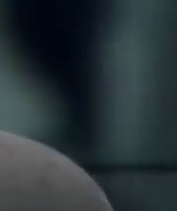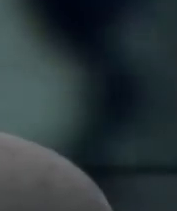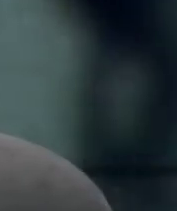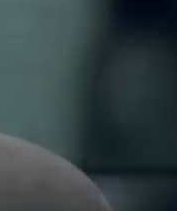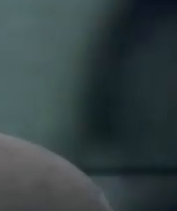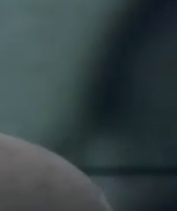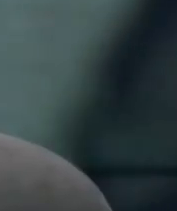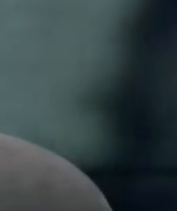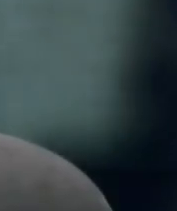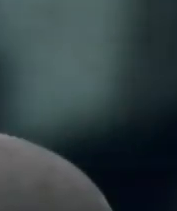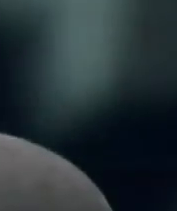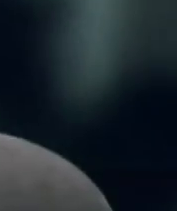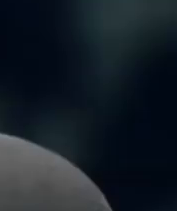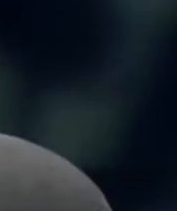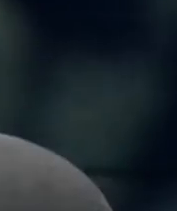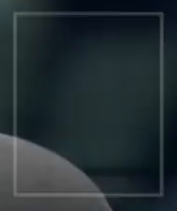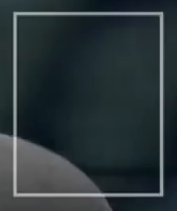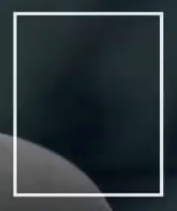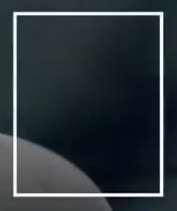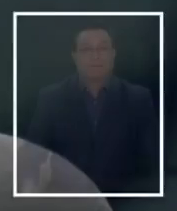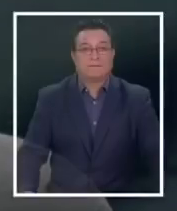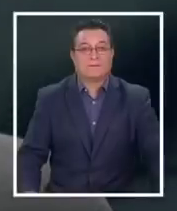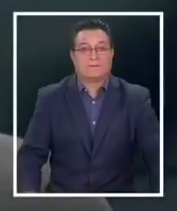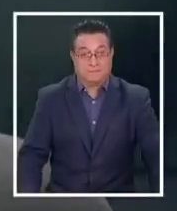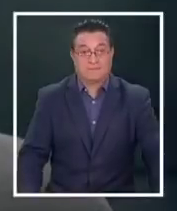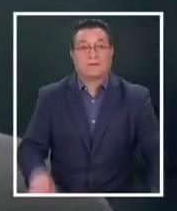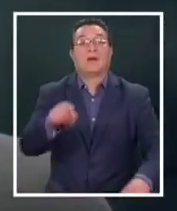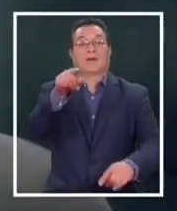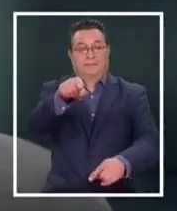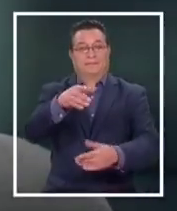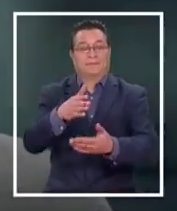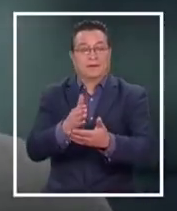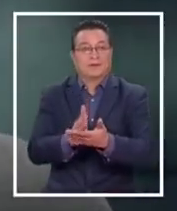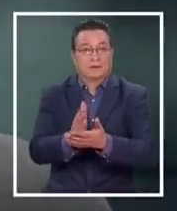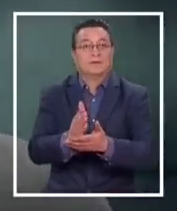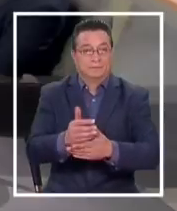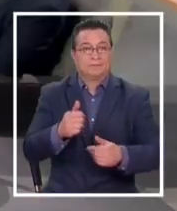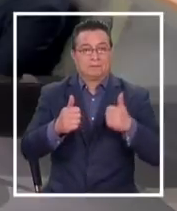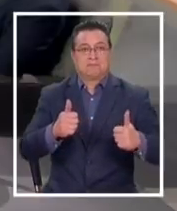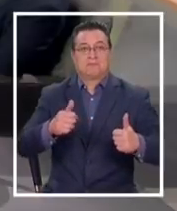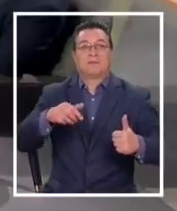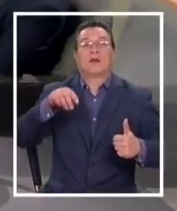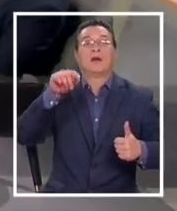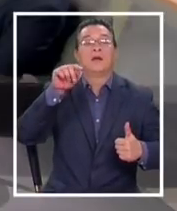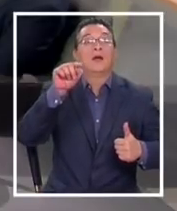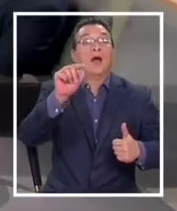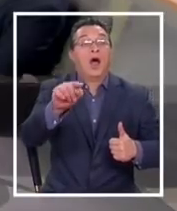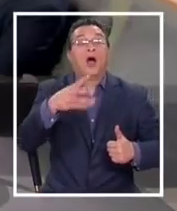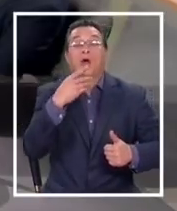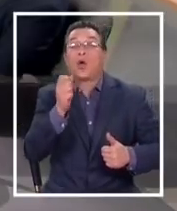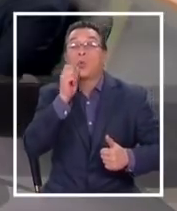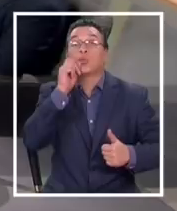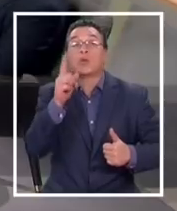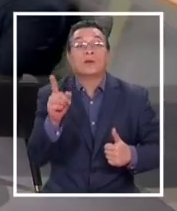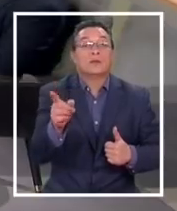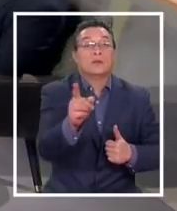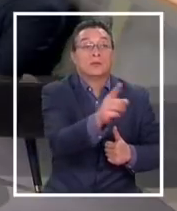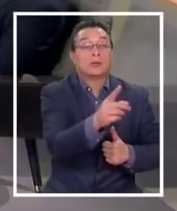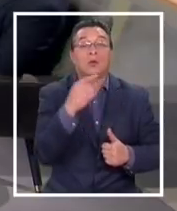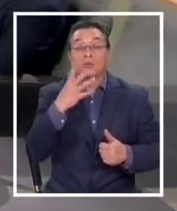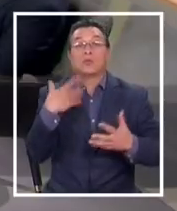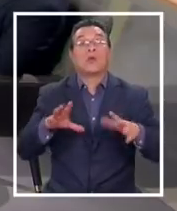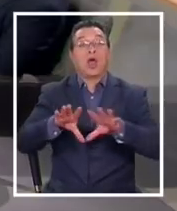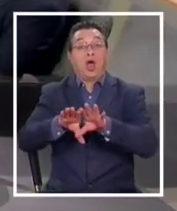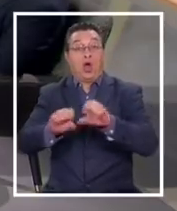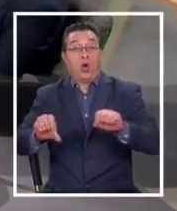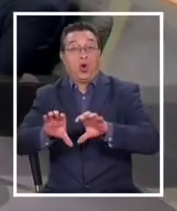una renta básica universal. ¿Cómo se entiende eso? ¿Por qué se metieron en eso? ¿Era como aguarle la fiesta o aguarle el acuerdo?